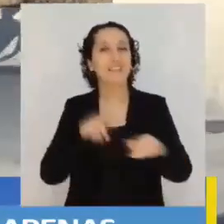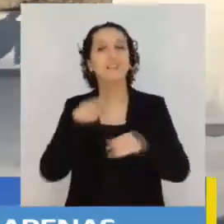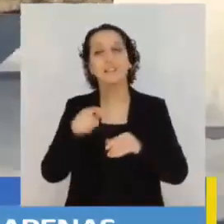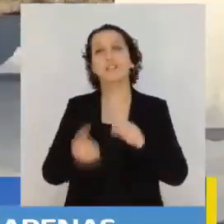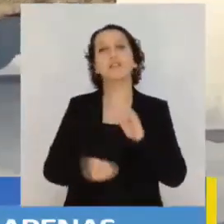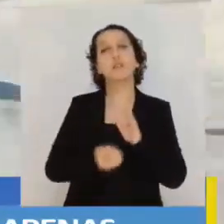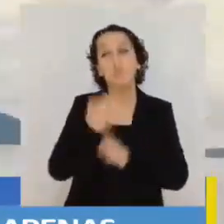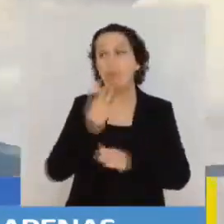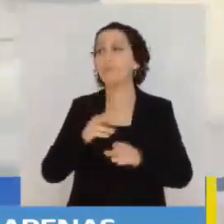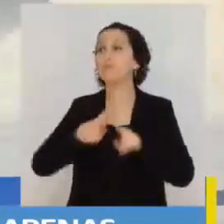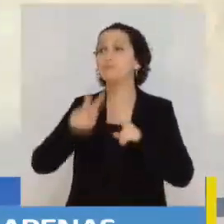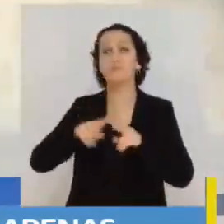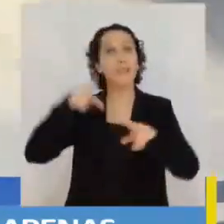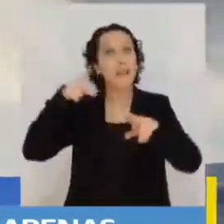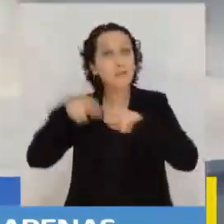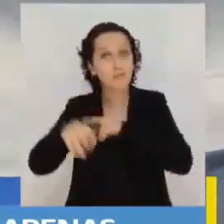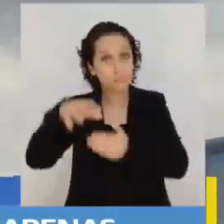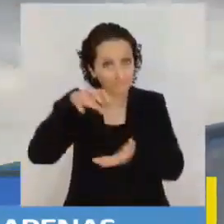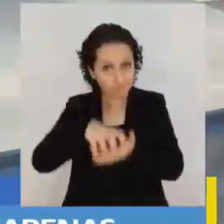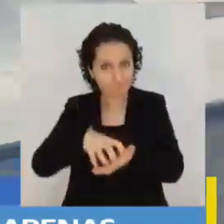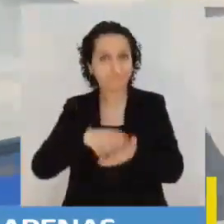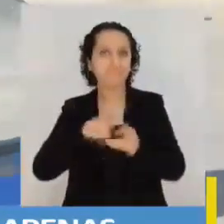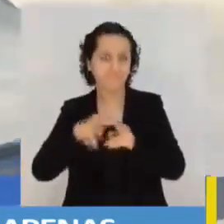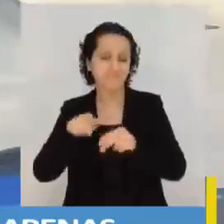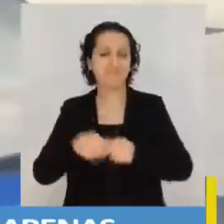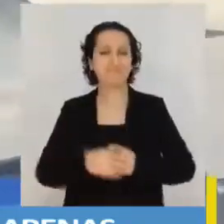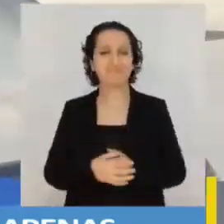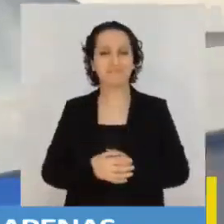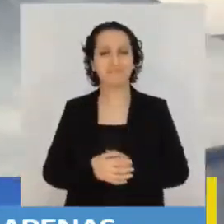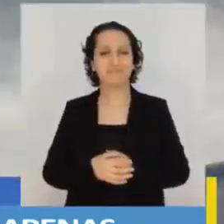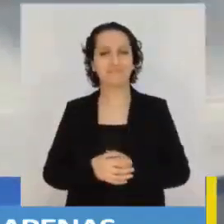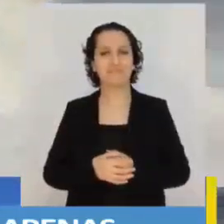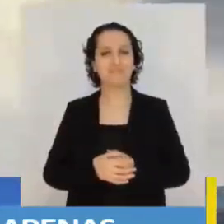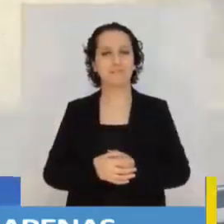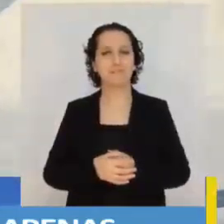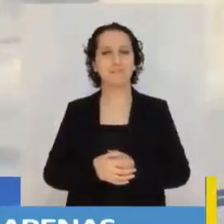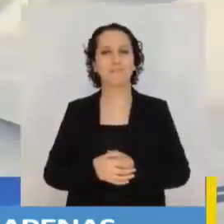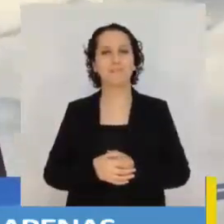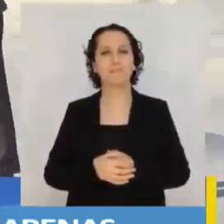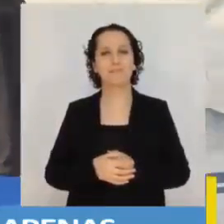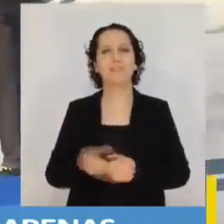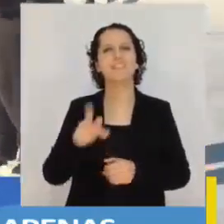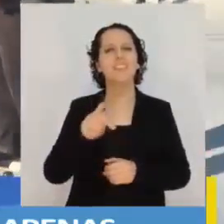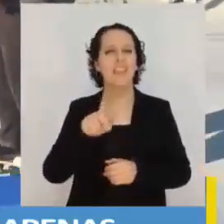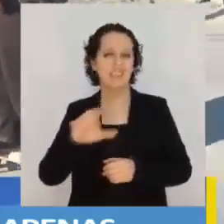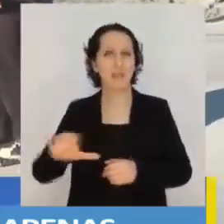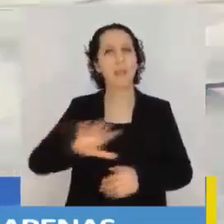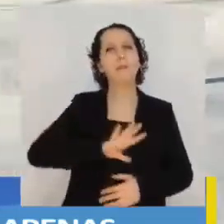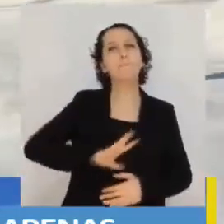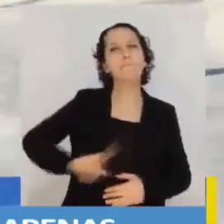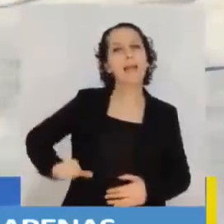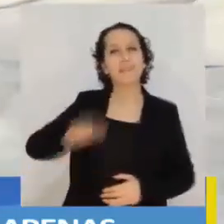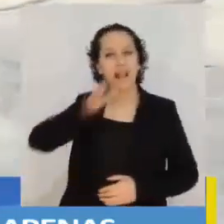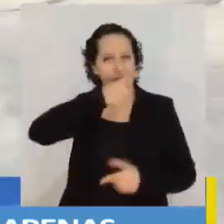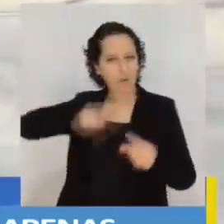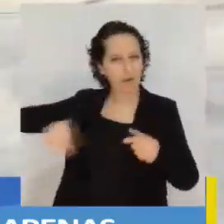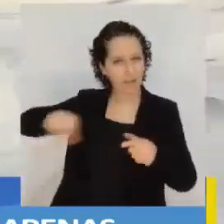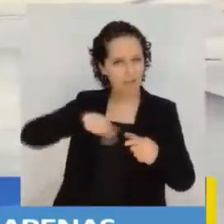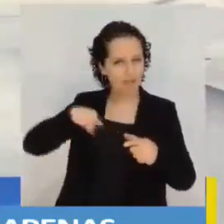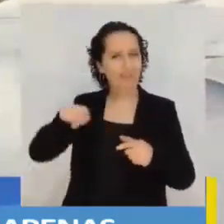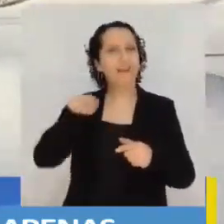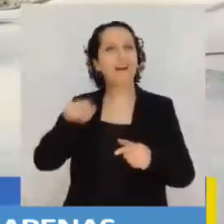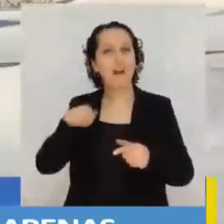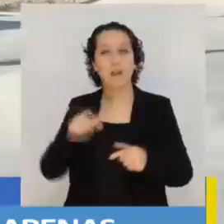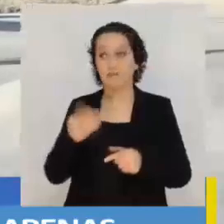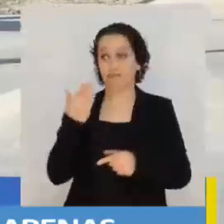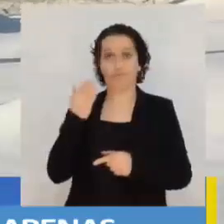un nuevo espacio público para practicar su disciplina. Se trata del Skate Plaza Lorenzo Arenas, que este fin de